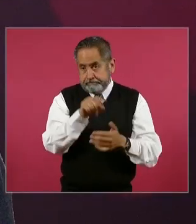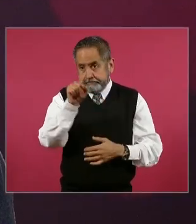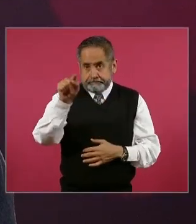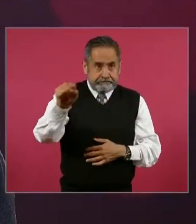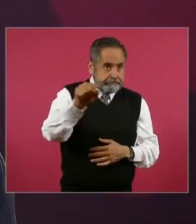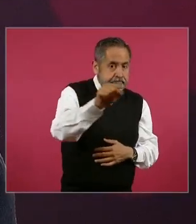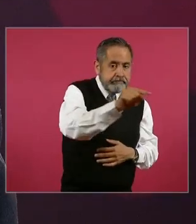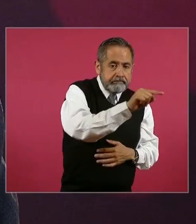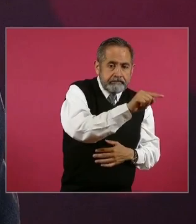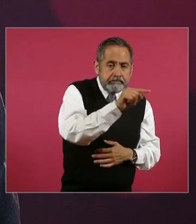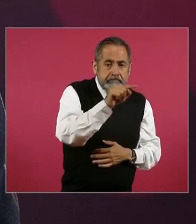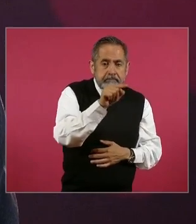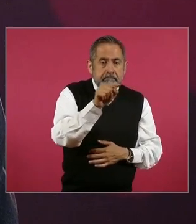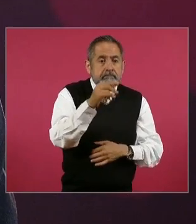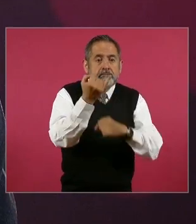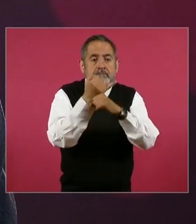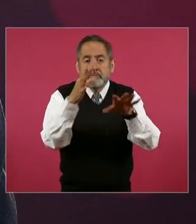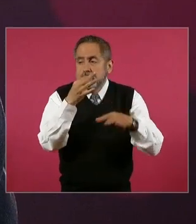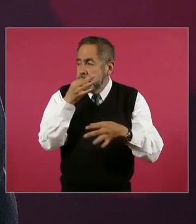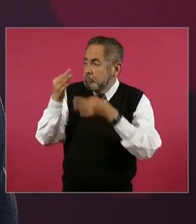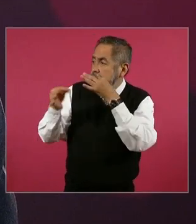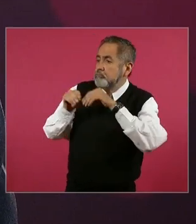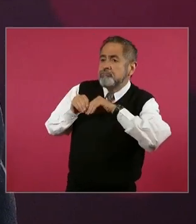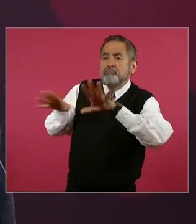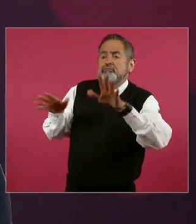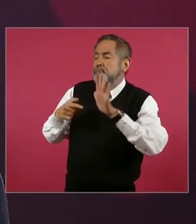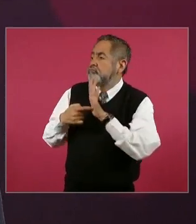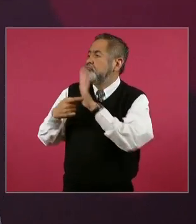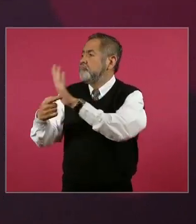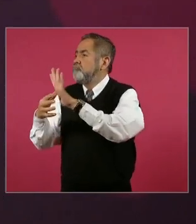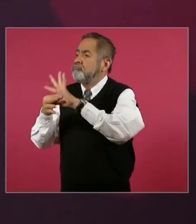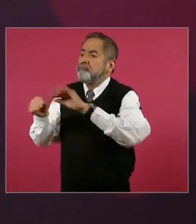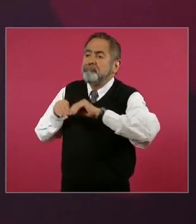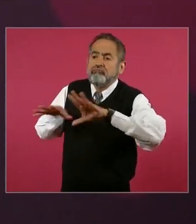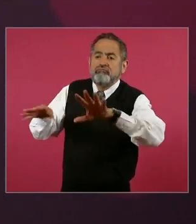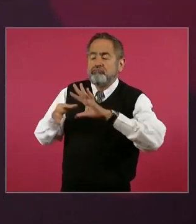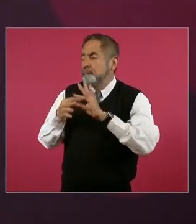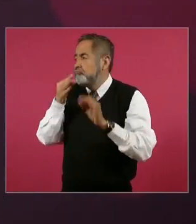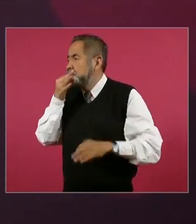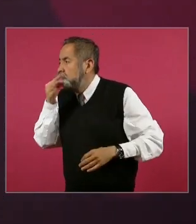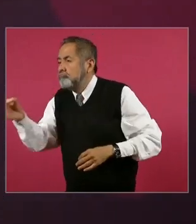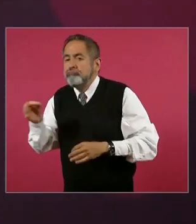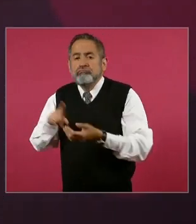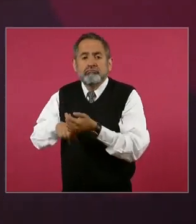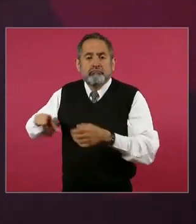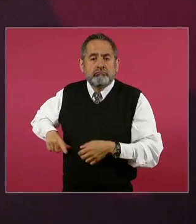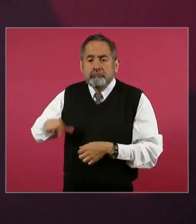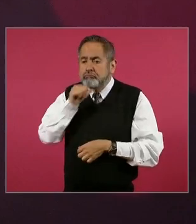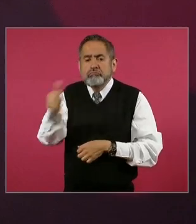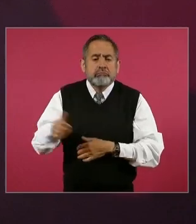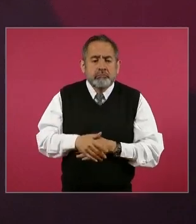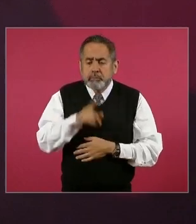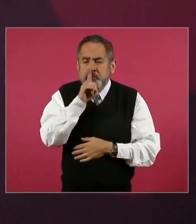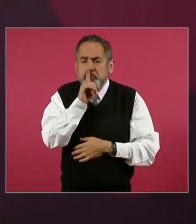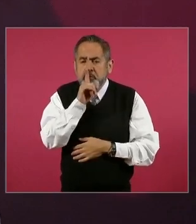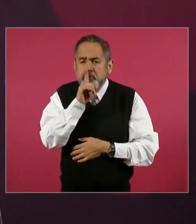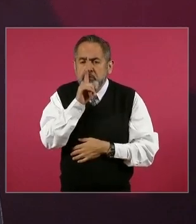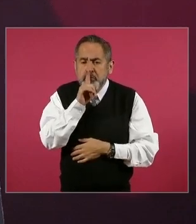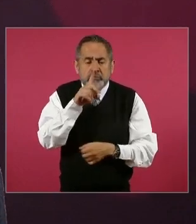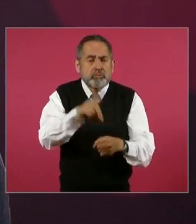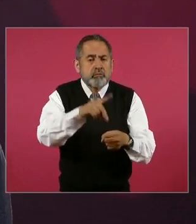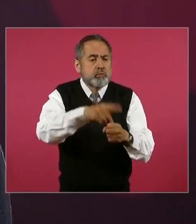organizaciones no informan a la sociedad tampoco informan al gobierno a pesar de que